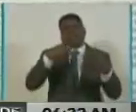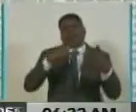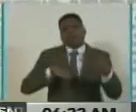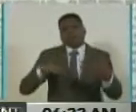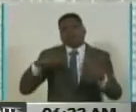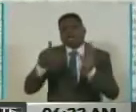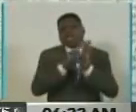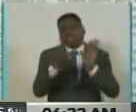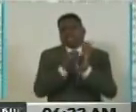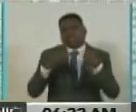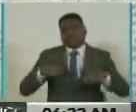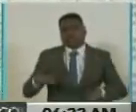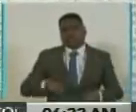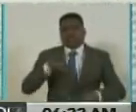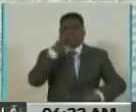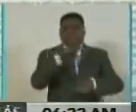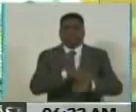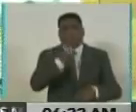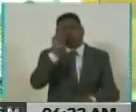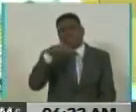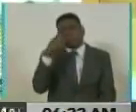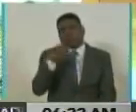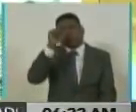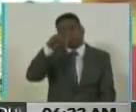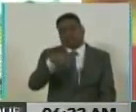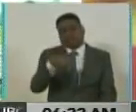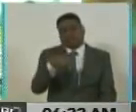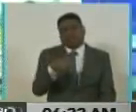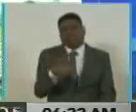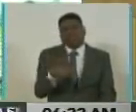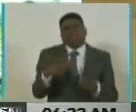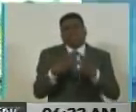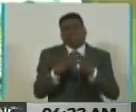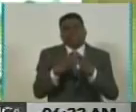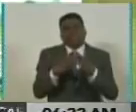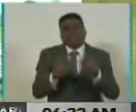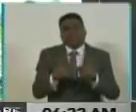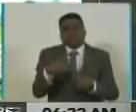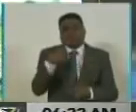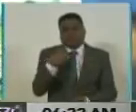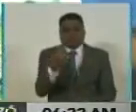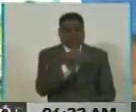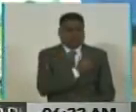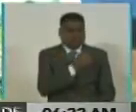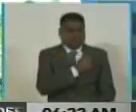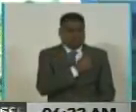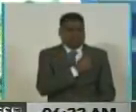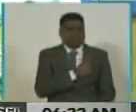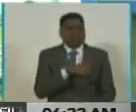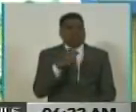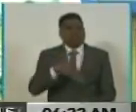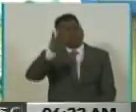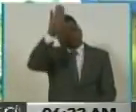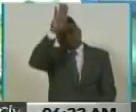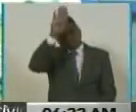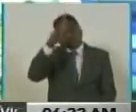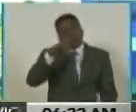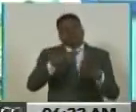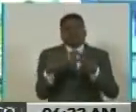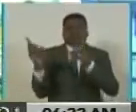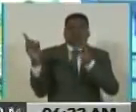presos políticos, entre comillas esto, porque es la consideración de la Iglesia, tomando en cuenta lo que es el apoyo del Vaticano, lo que ha sido la